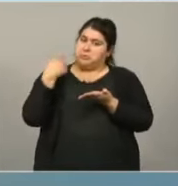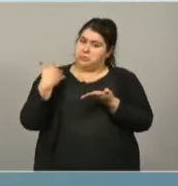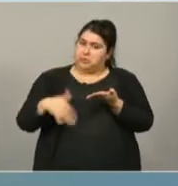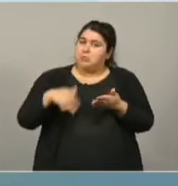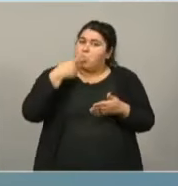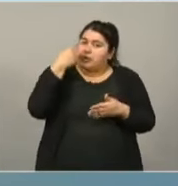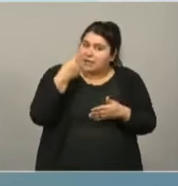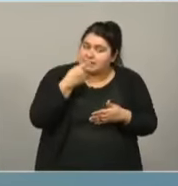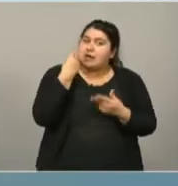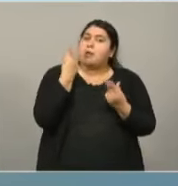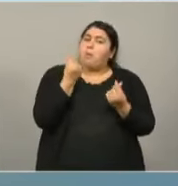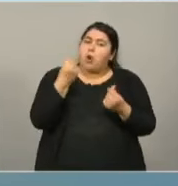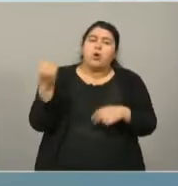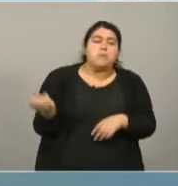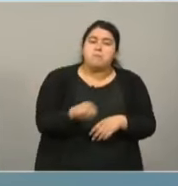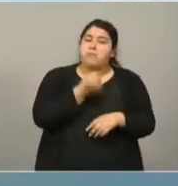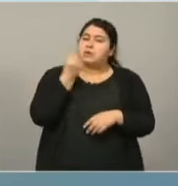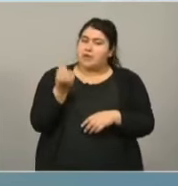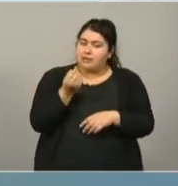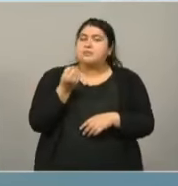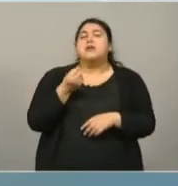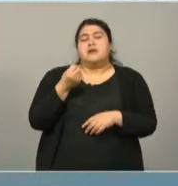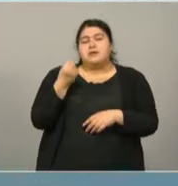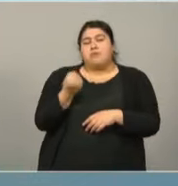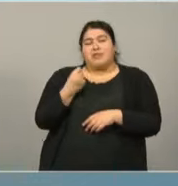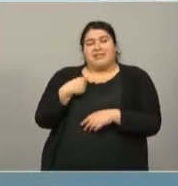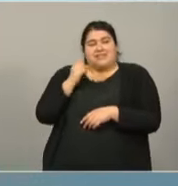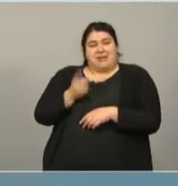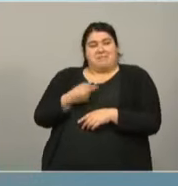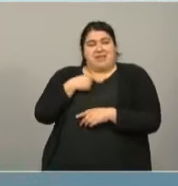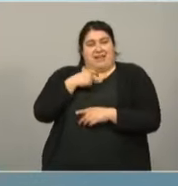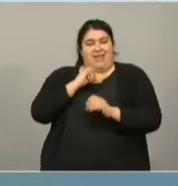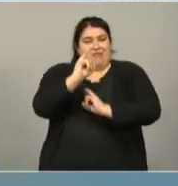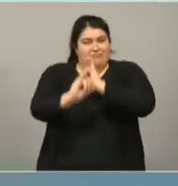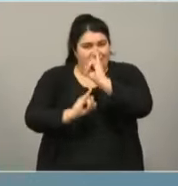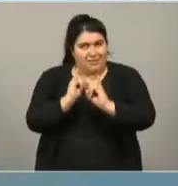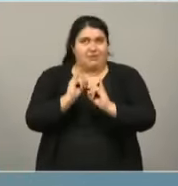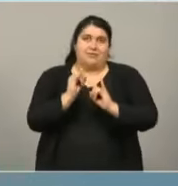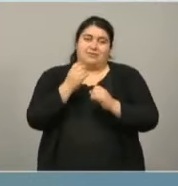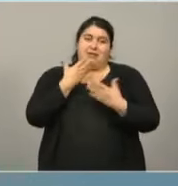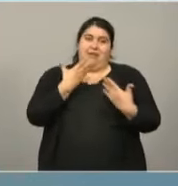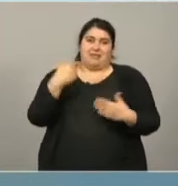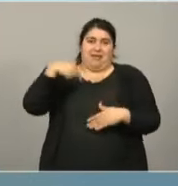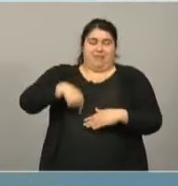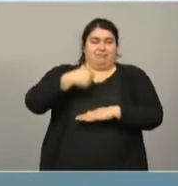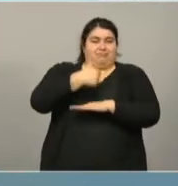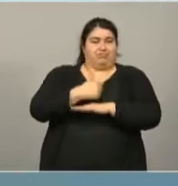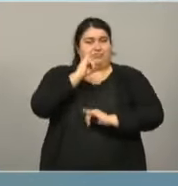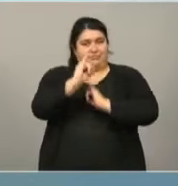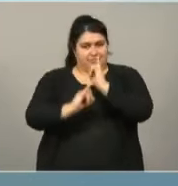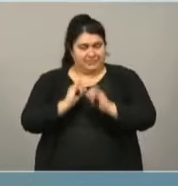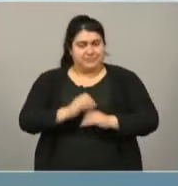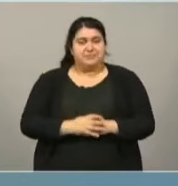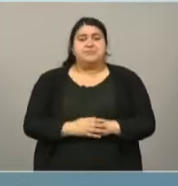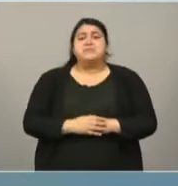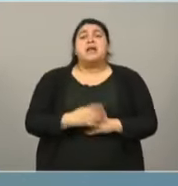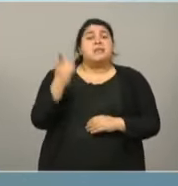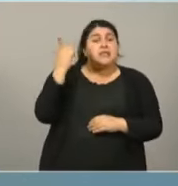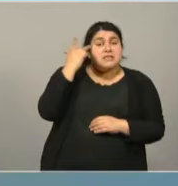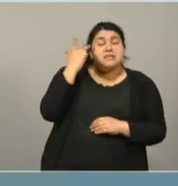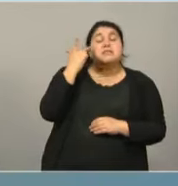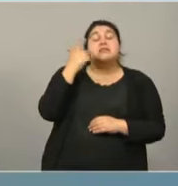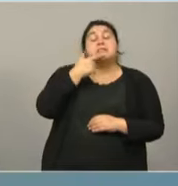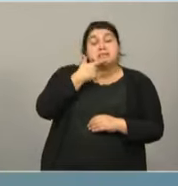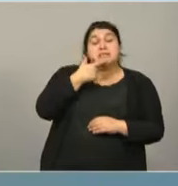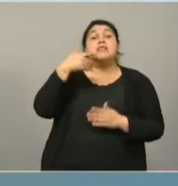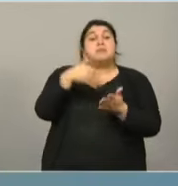muy importante y valía la pena eh comentárselo agradezco este espacio para que tengamos una idea de los 17 millones de